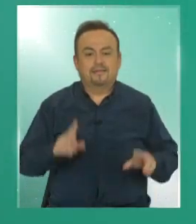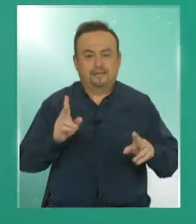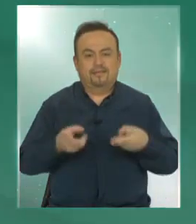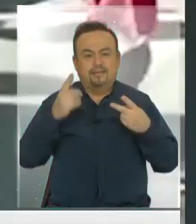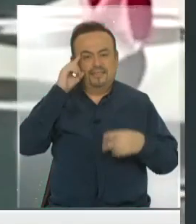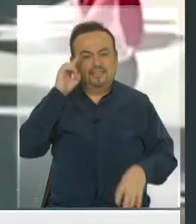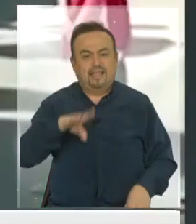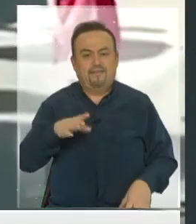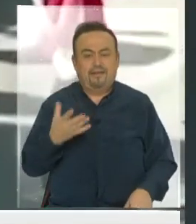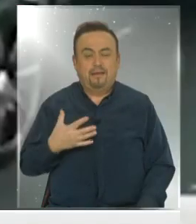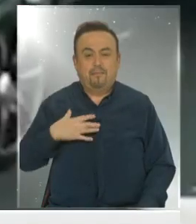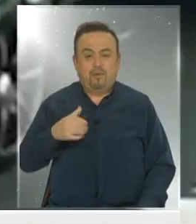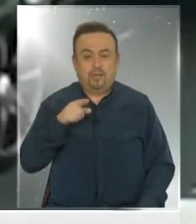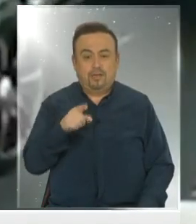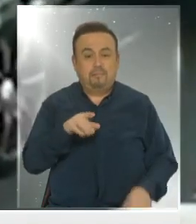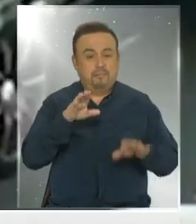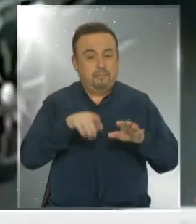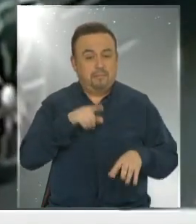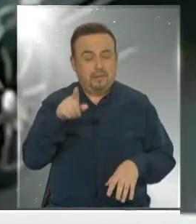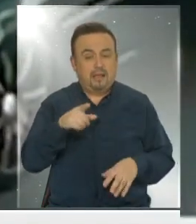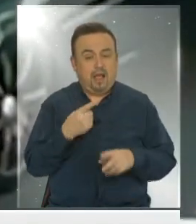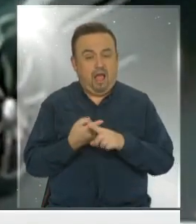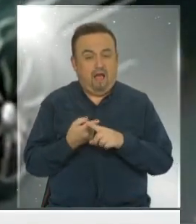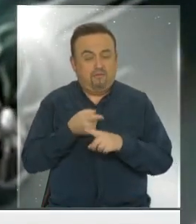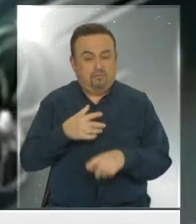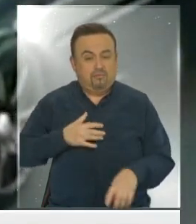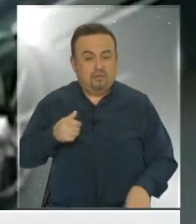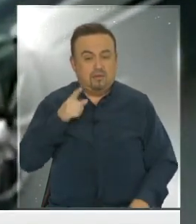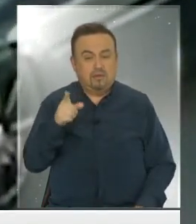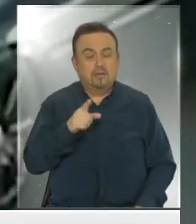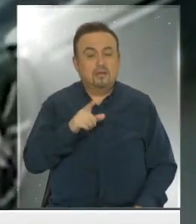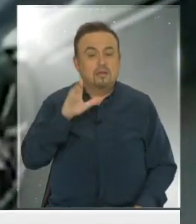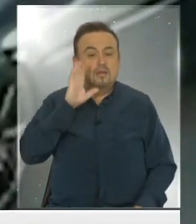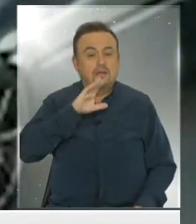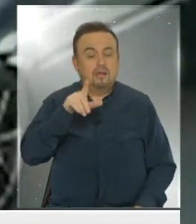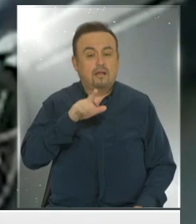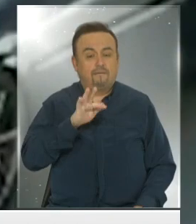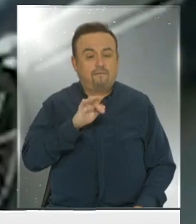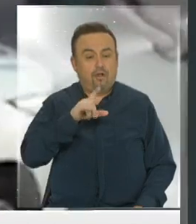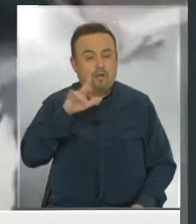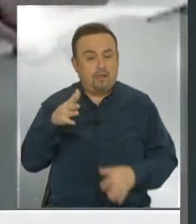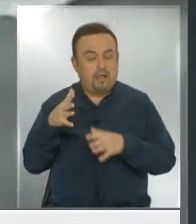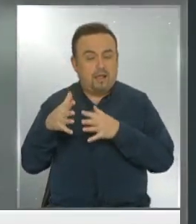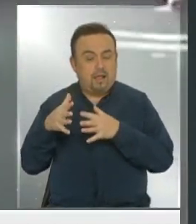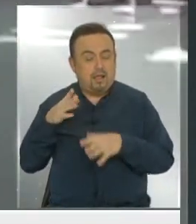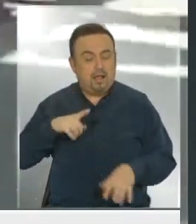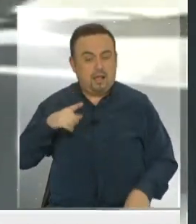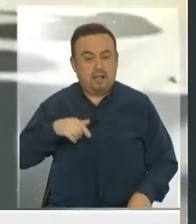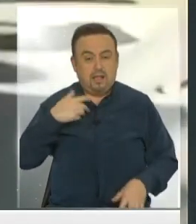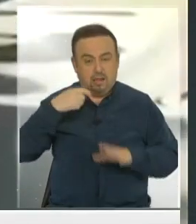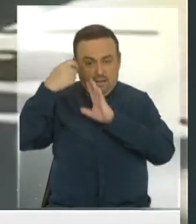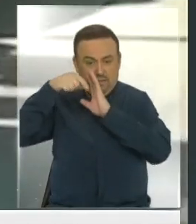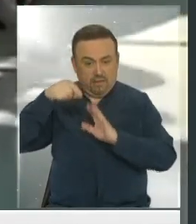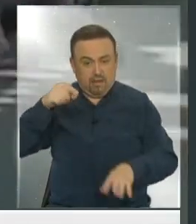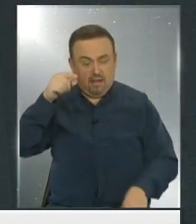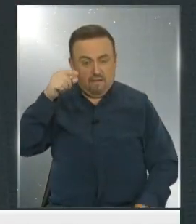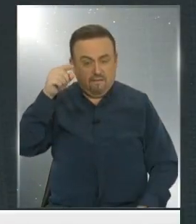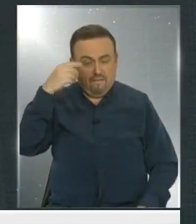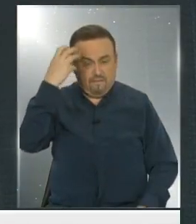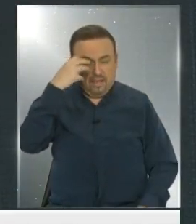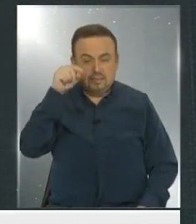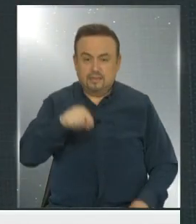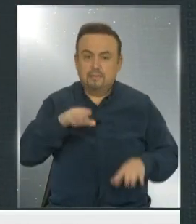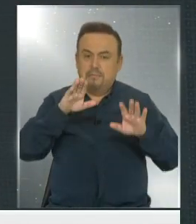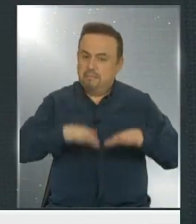que hacer. Sí. Tal como el caso de abuso policial contra el afroamericano George Floyd en los Estados Unidos, un video grabado en Brasil ha